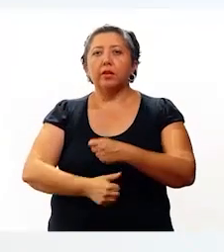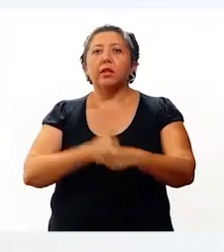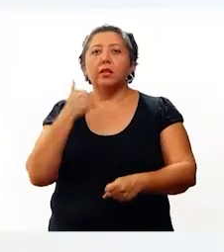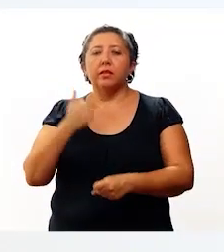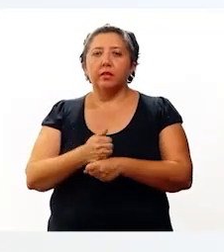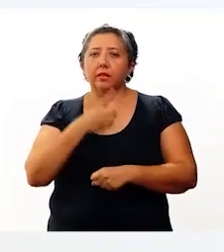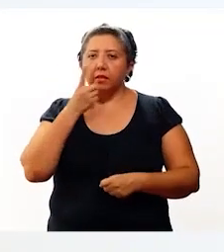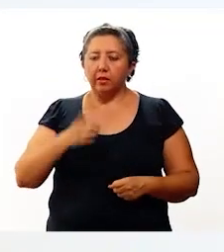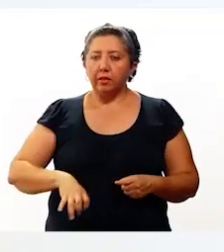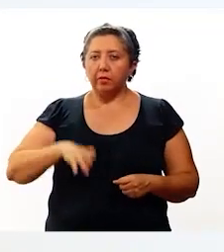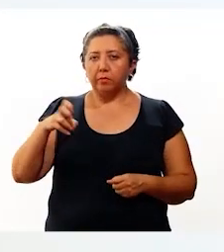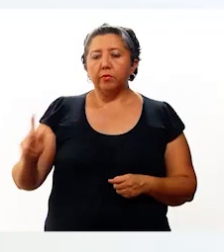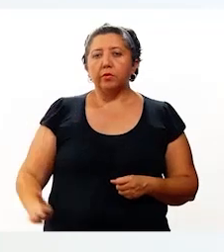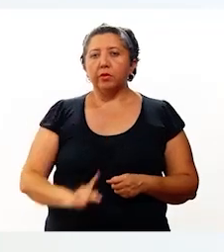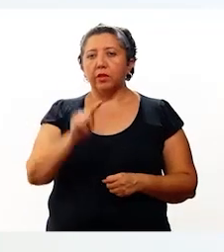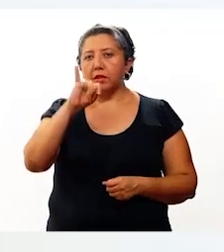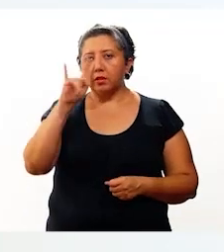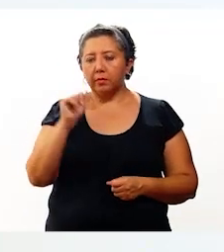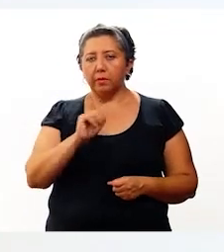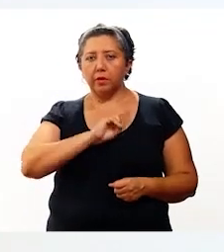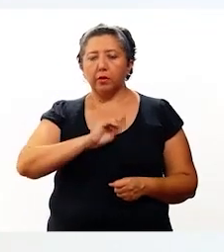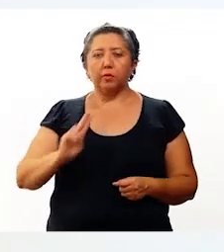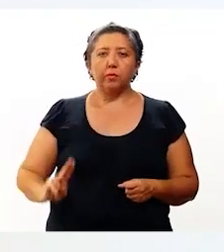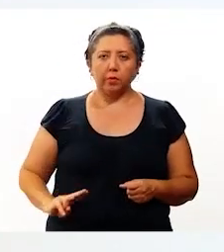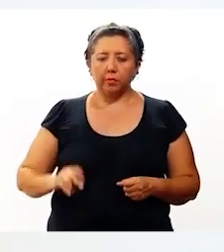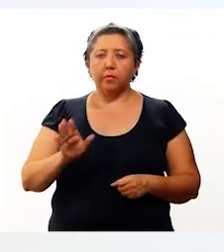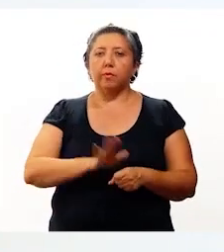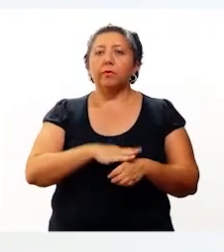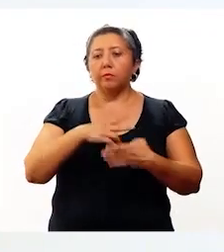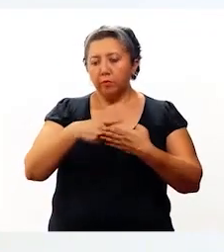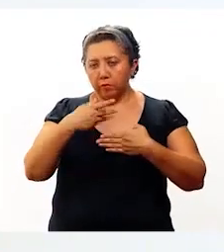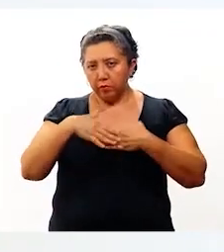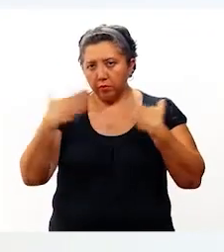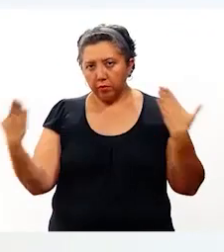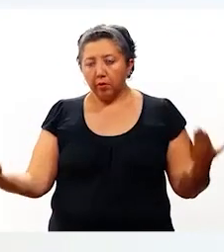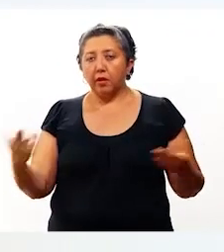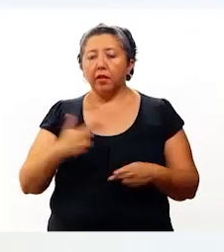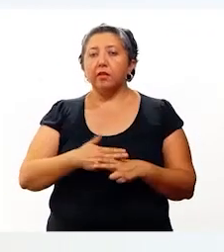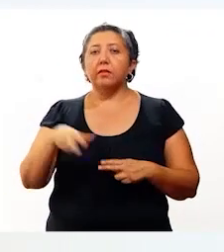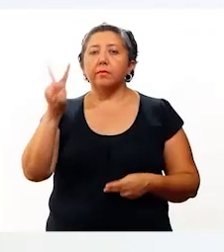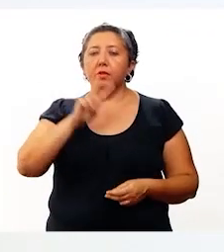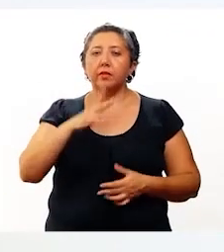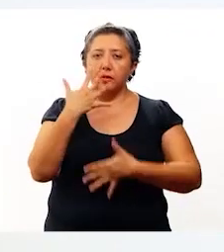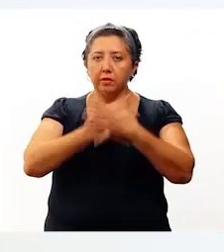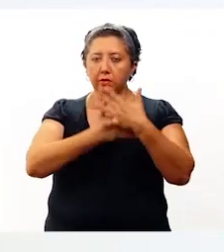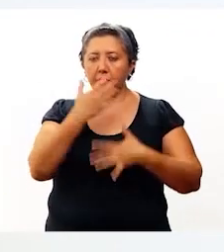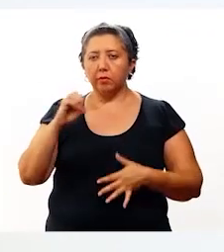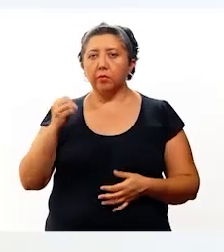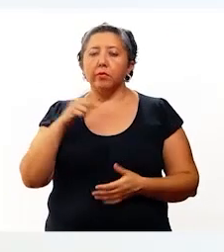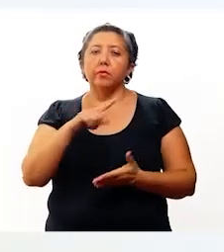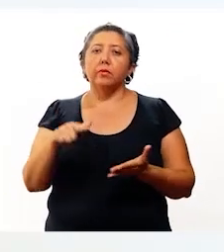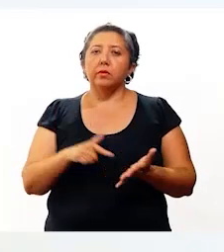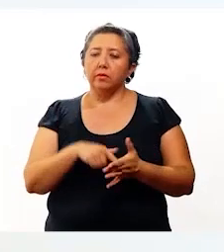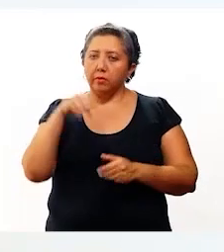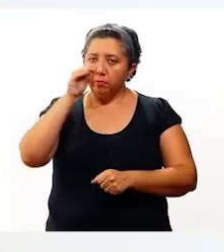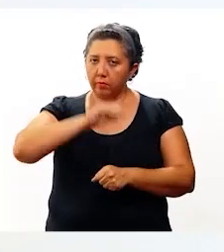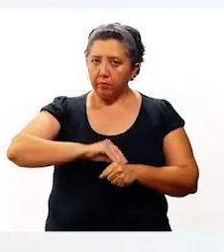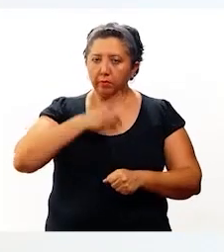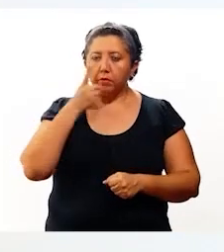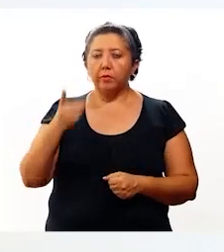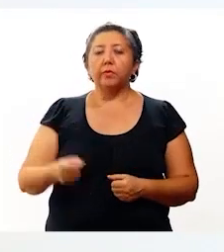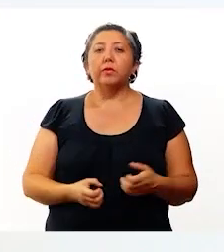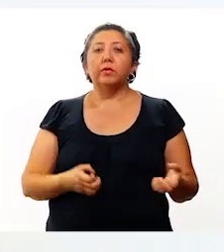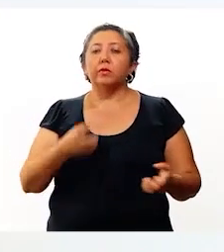años de edad de los municipios de Tizimín y Umán. Proceso que se llevará a cabo hasta el viernes 15 de octubre en los módulos habilitados en el